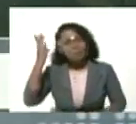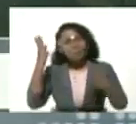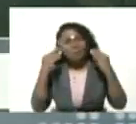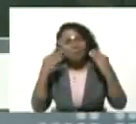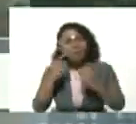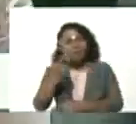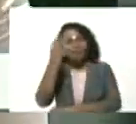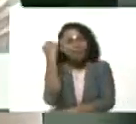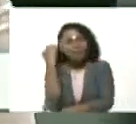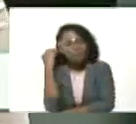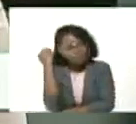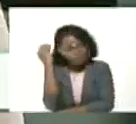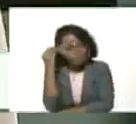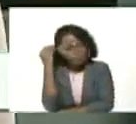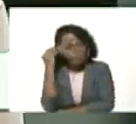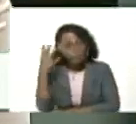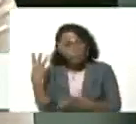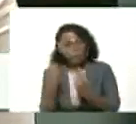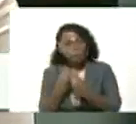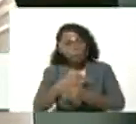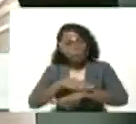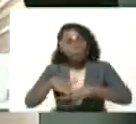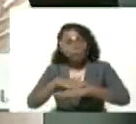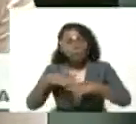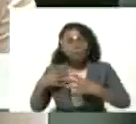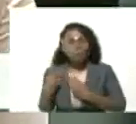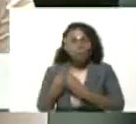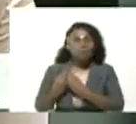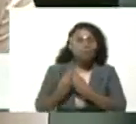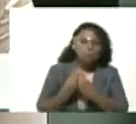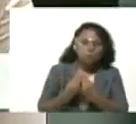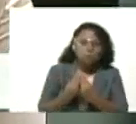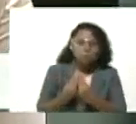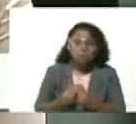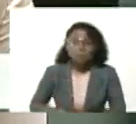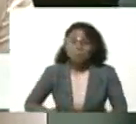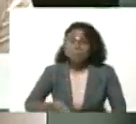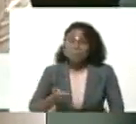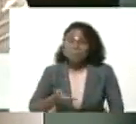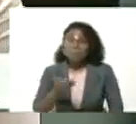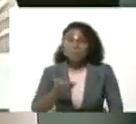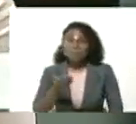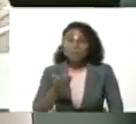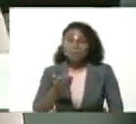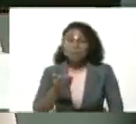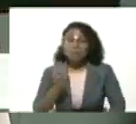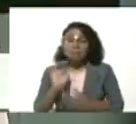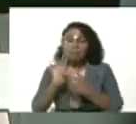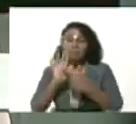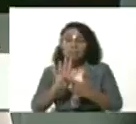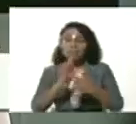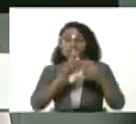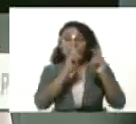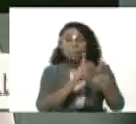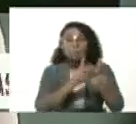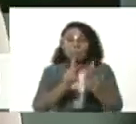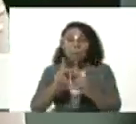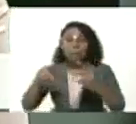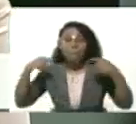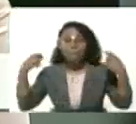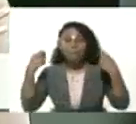tuvimos ayer con los ministros que me acompañaron, es muy importante resaltar la organización